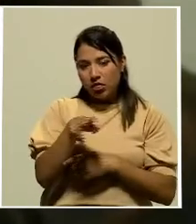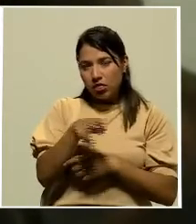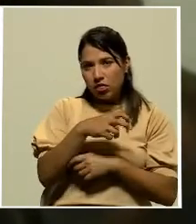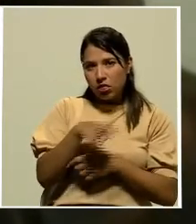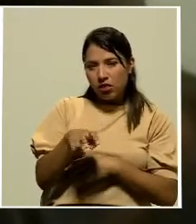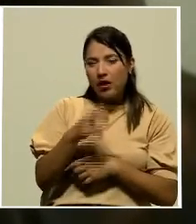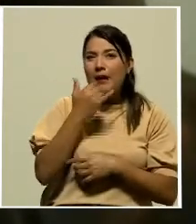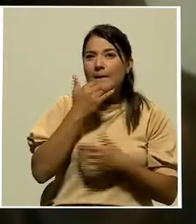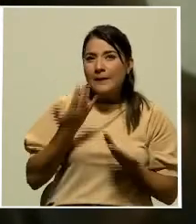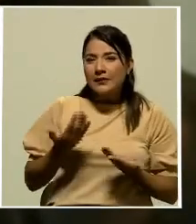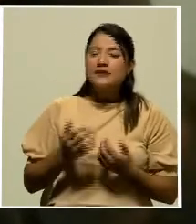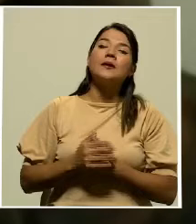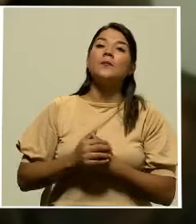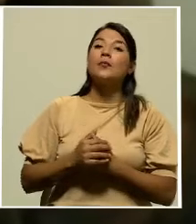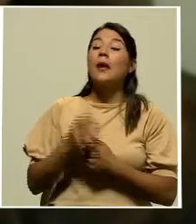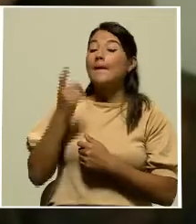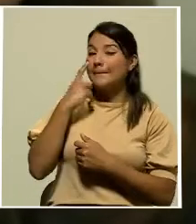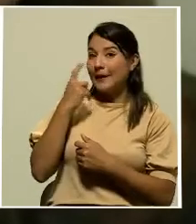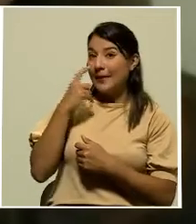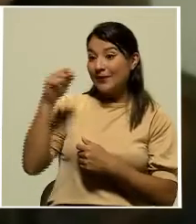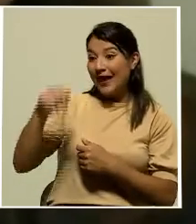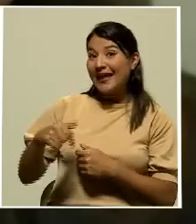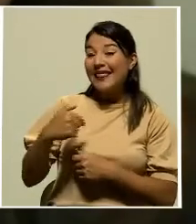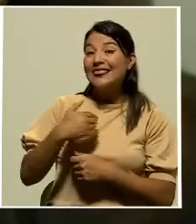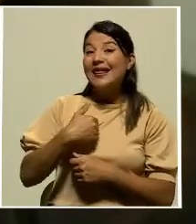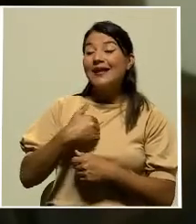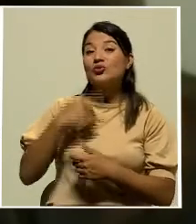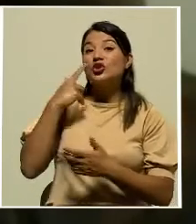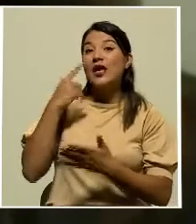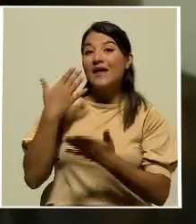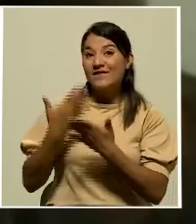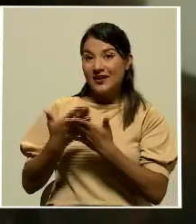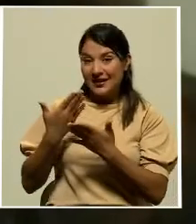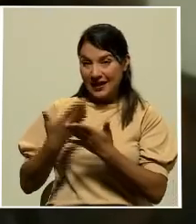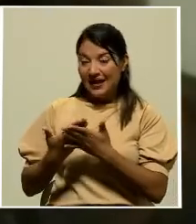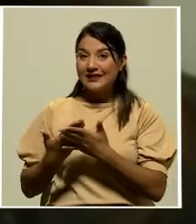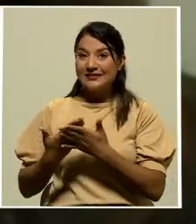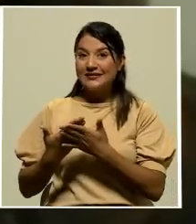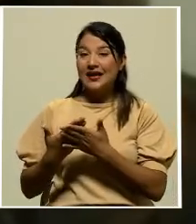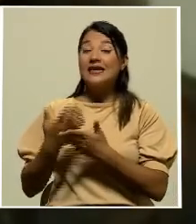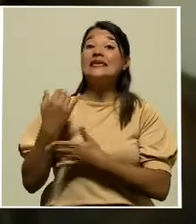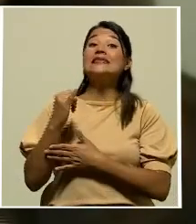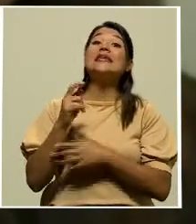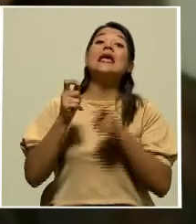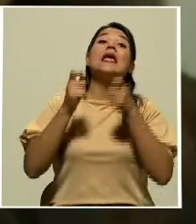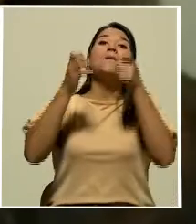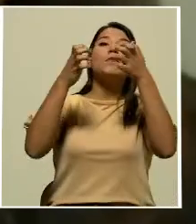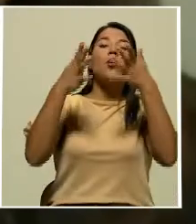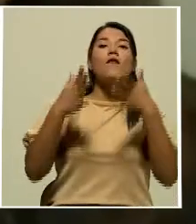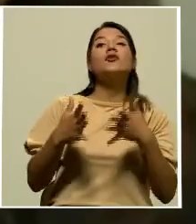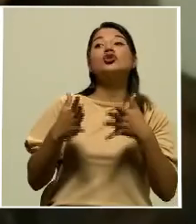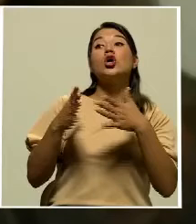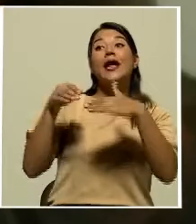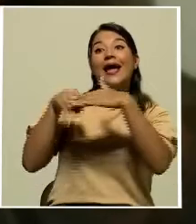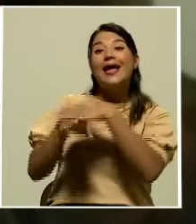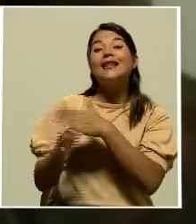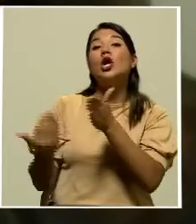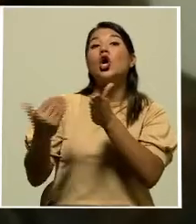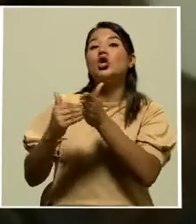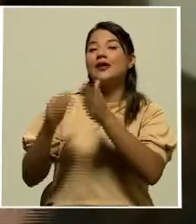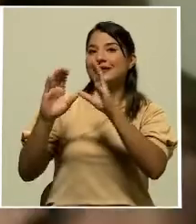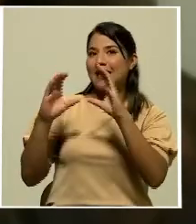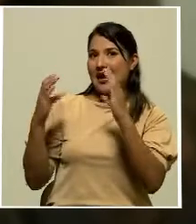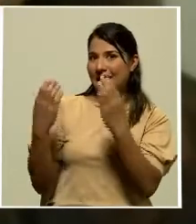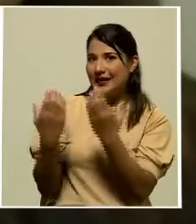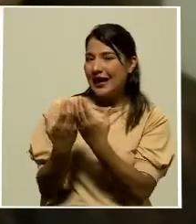Ok, aquí hay evidencias de que el hecho que los docentes retornan a la escuela no